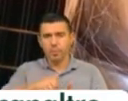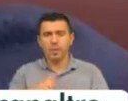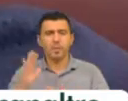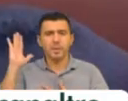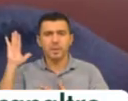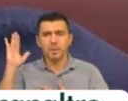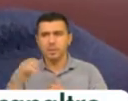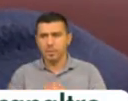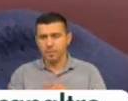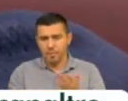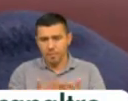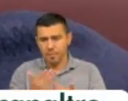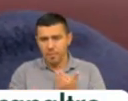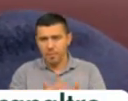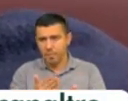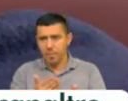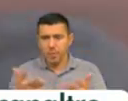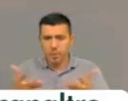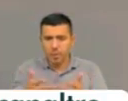cacao crezca cada día más.